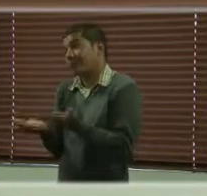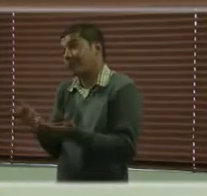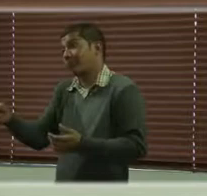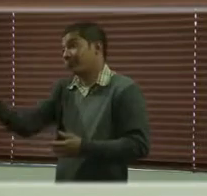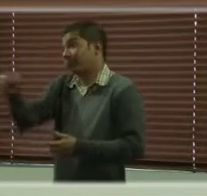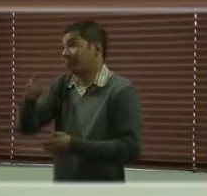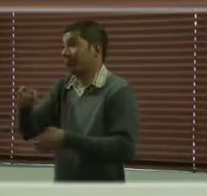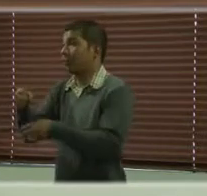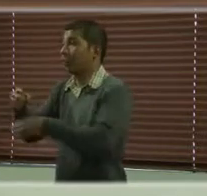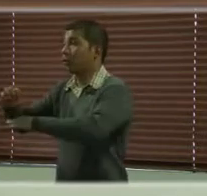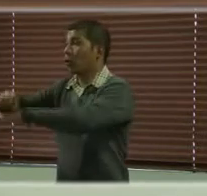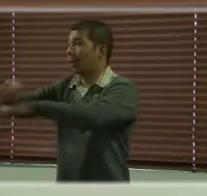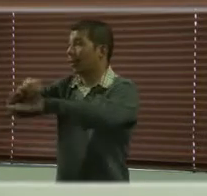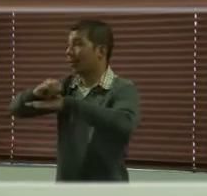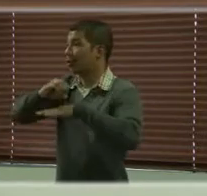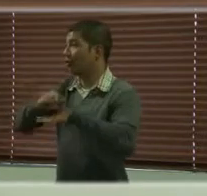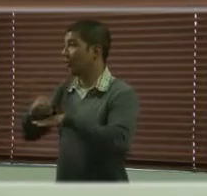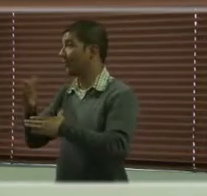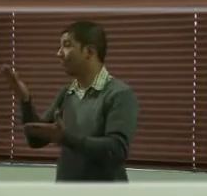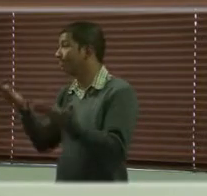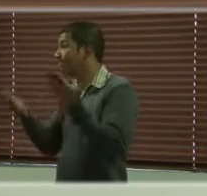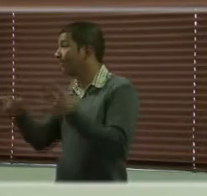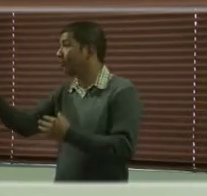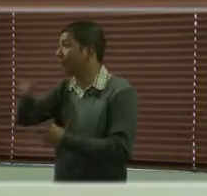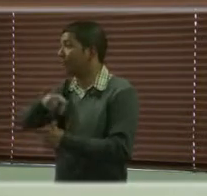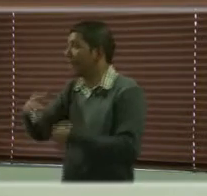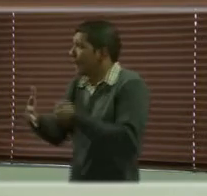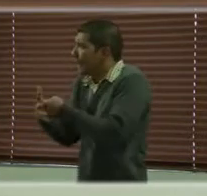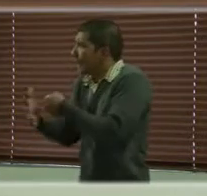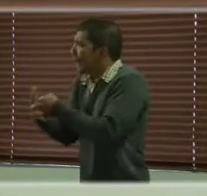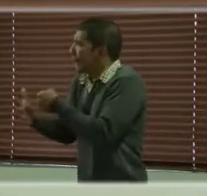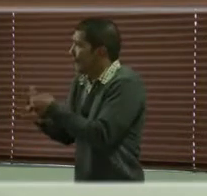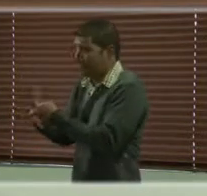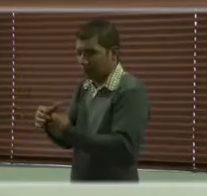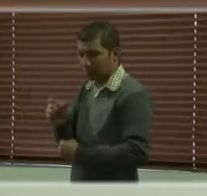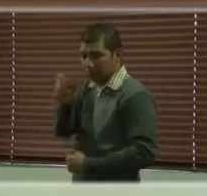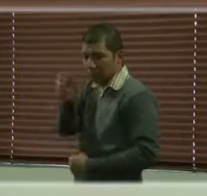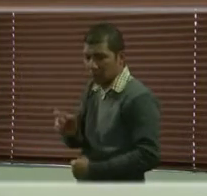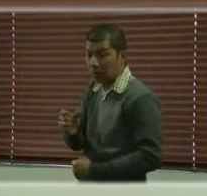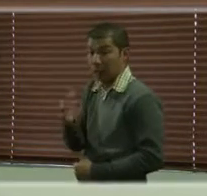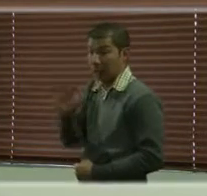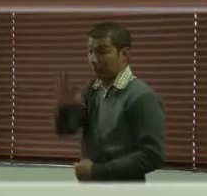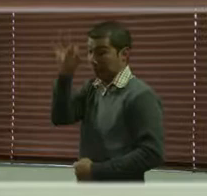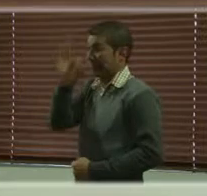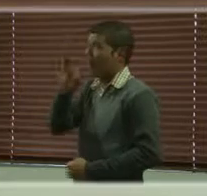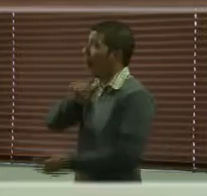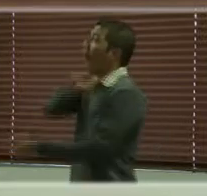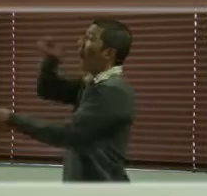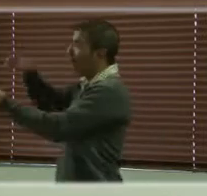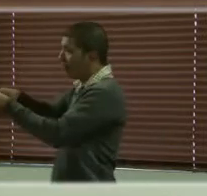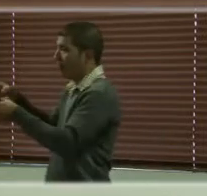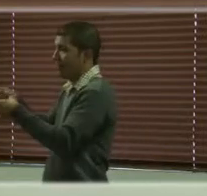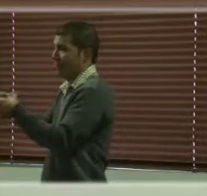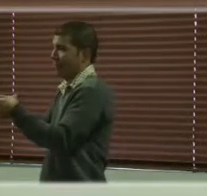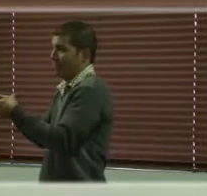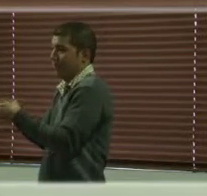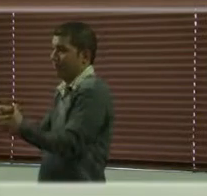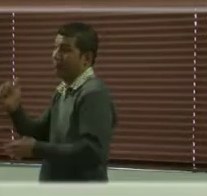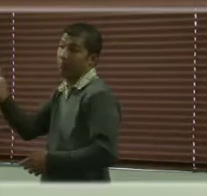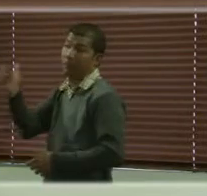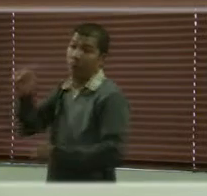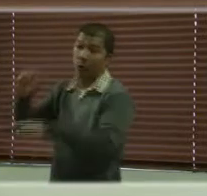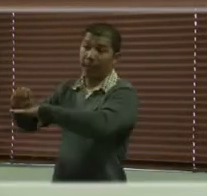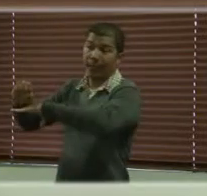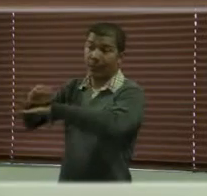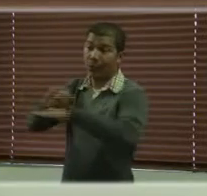porque son las organizaciones las que tienen que incidir para que sus estados consideren